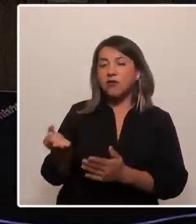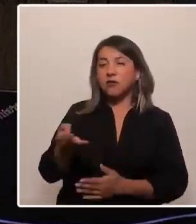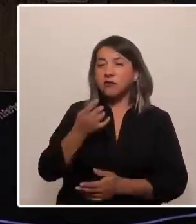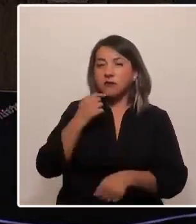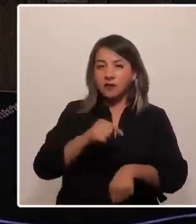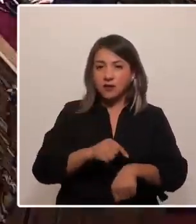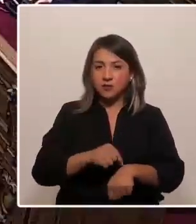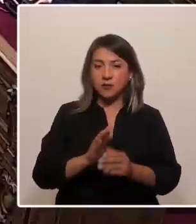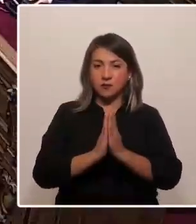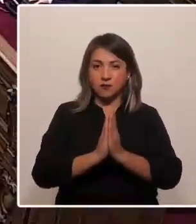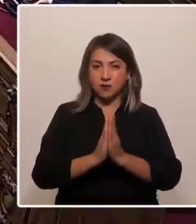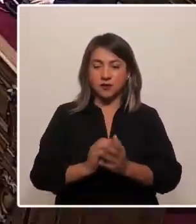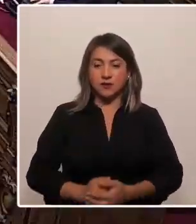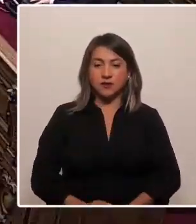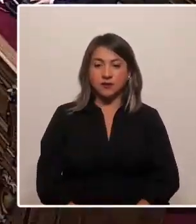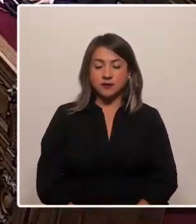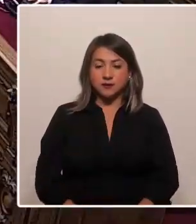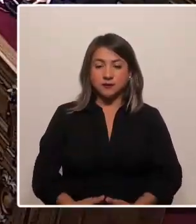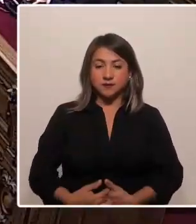favor.